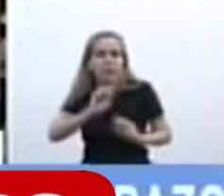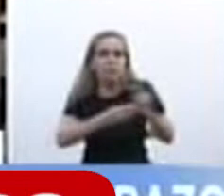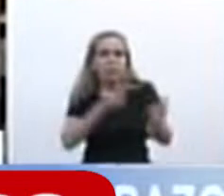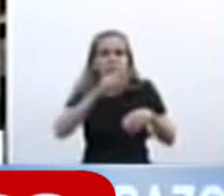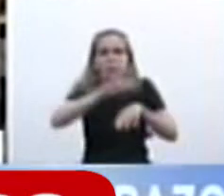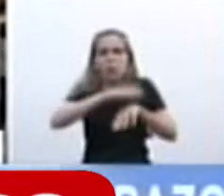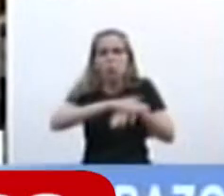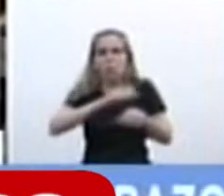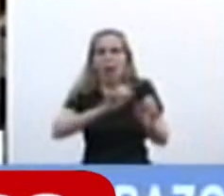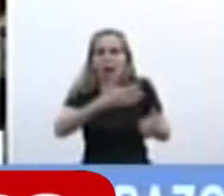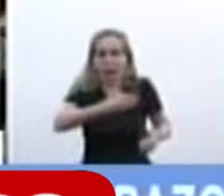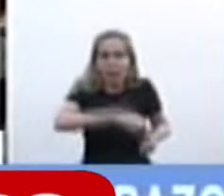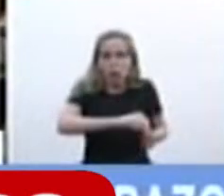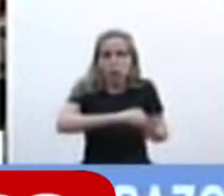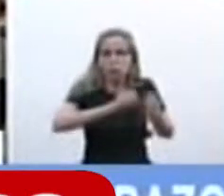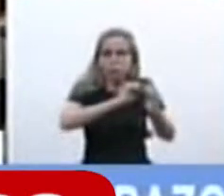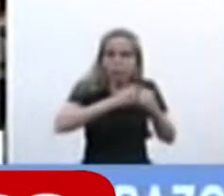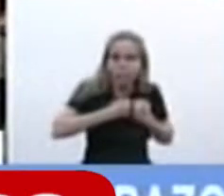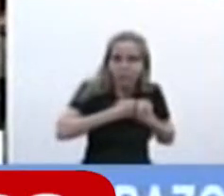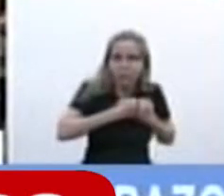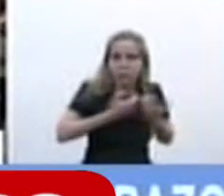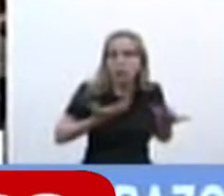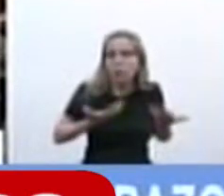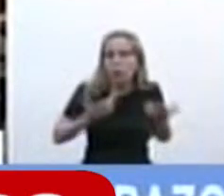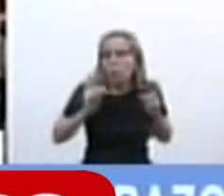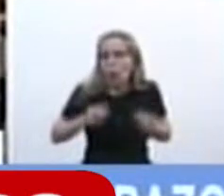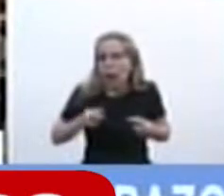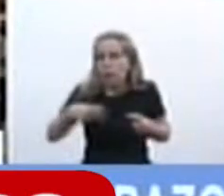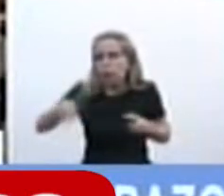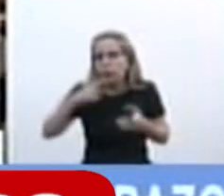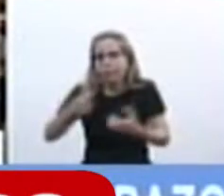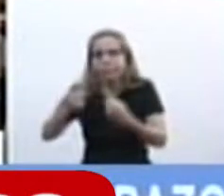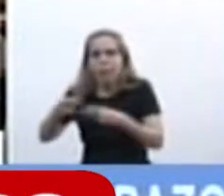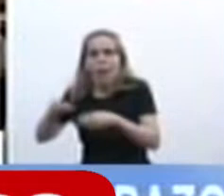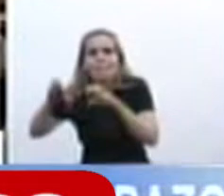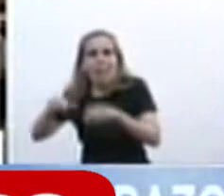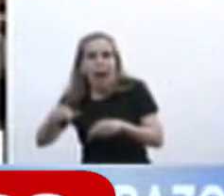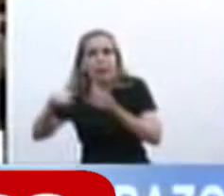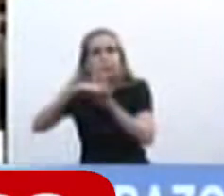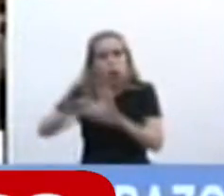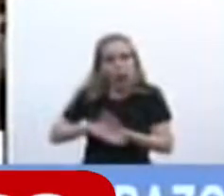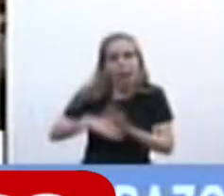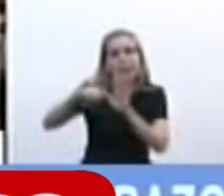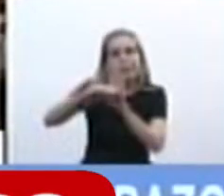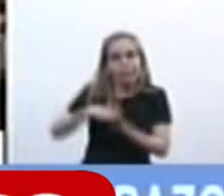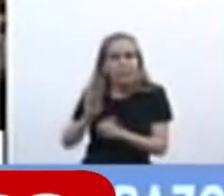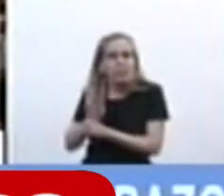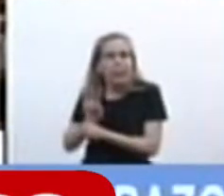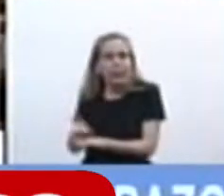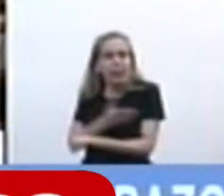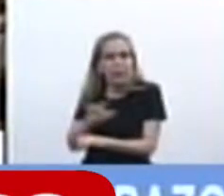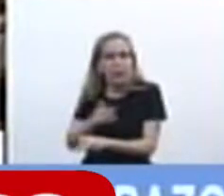abortos clandestinos. Y a pesar de todos los programas que fortalecimos y especialmente la implementación del Plan de Prevención de Embarazos